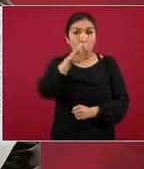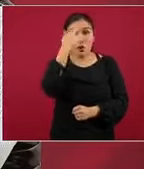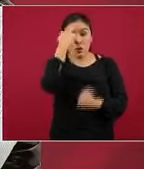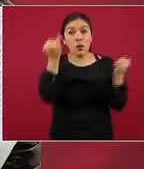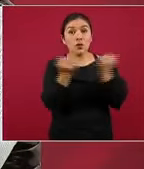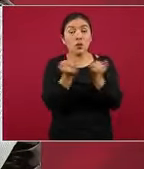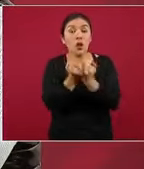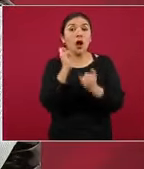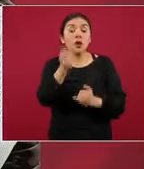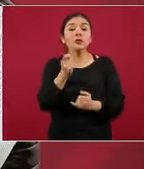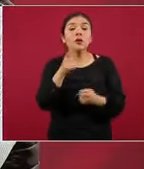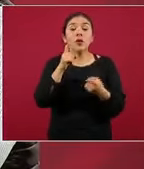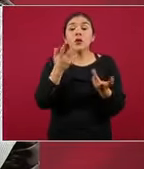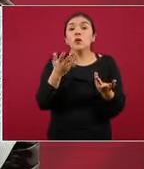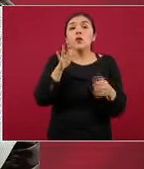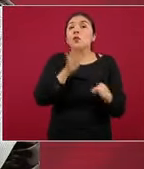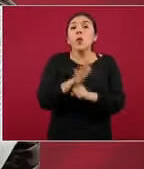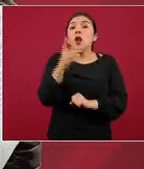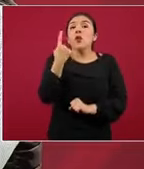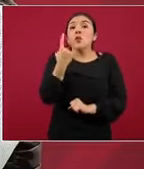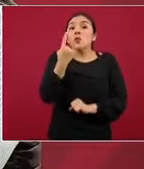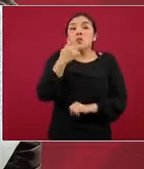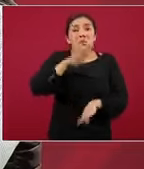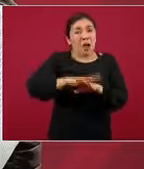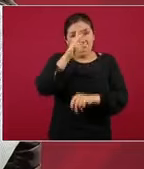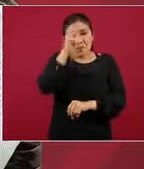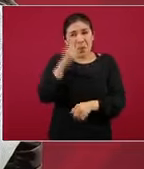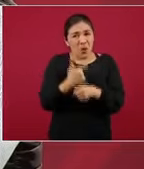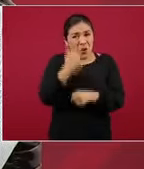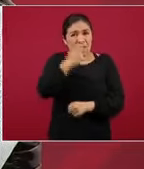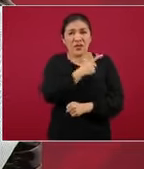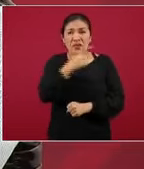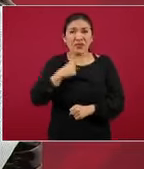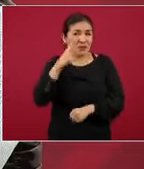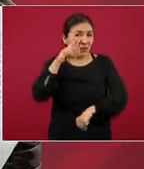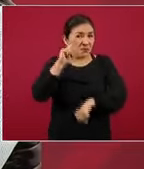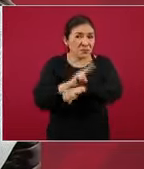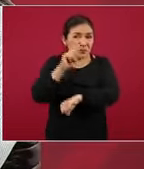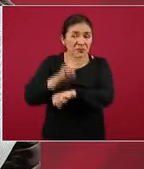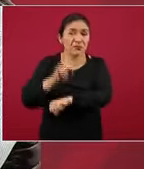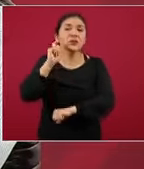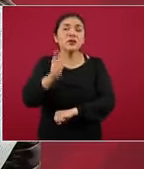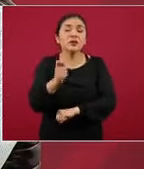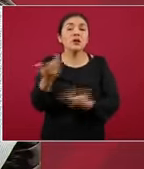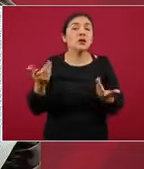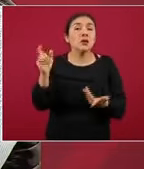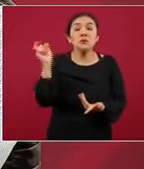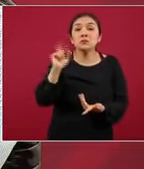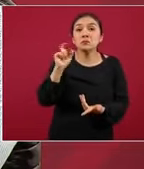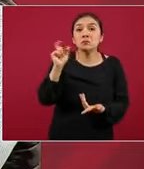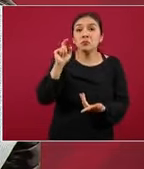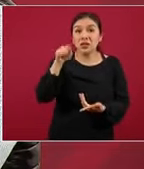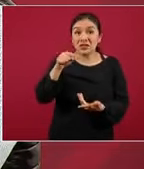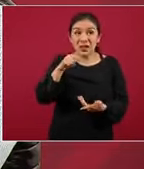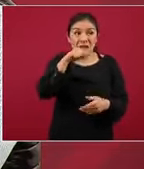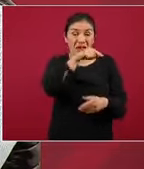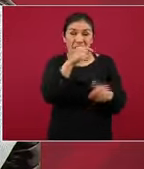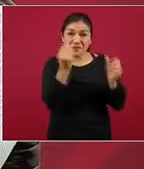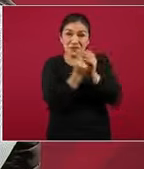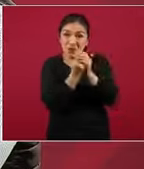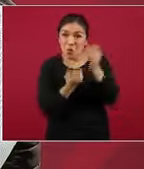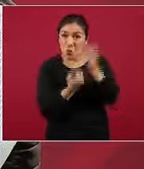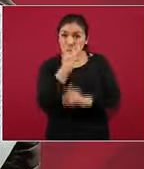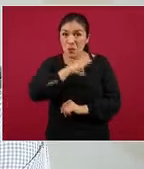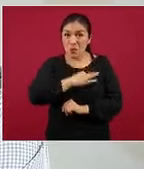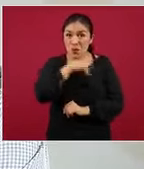también que uno de los riesgos que se tiene que dar seguimiento es si la variante en su momento